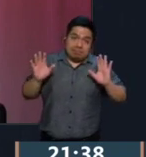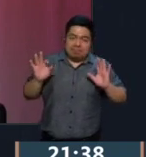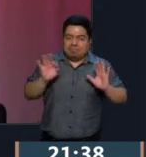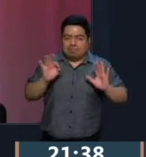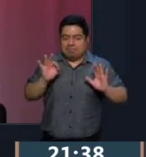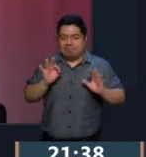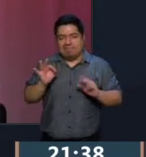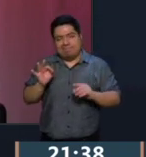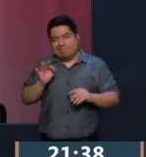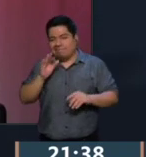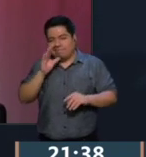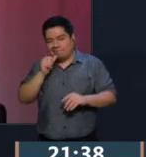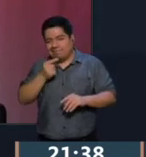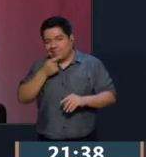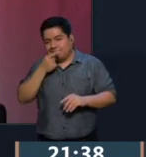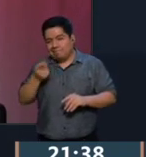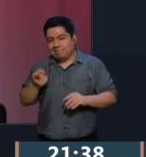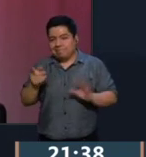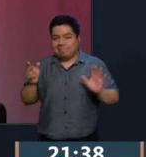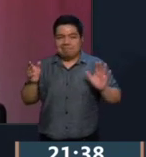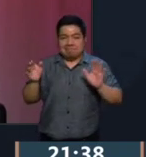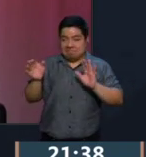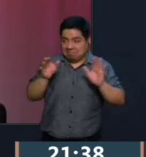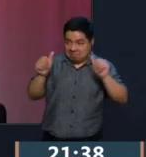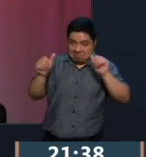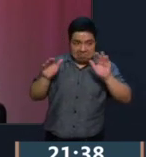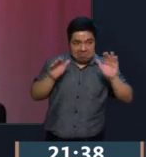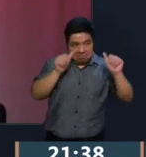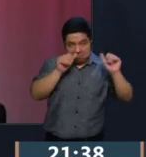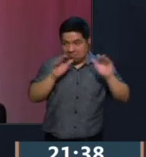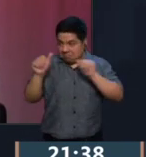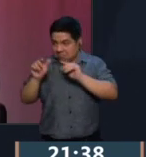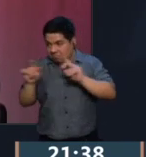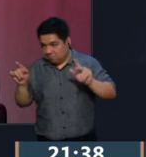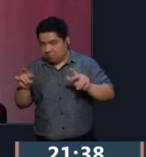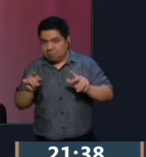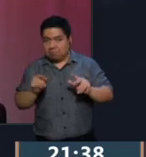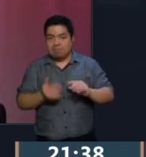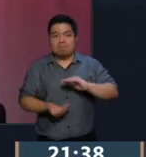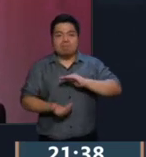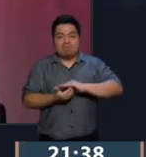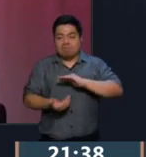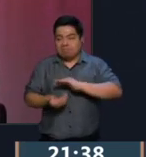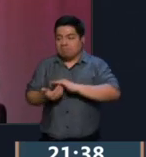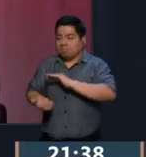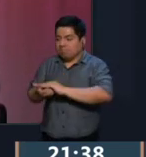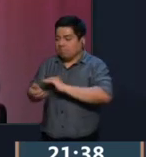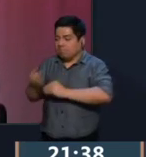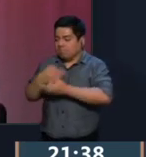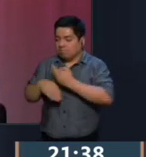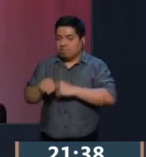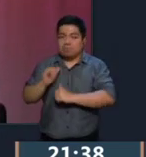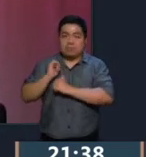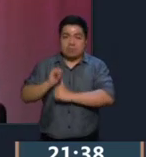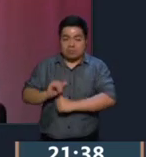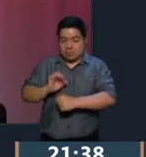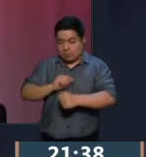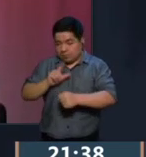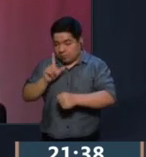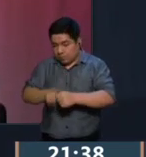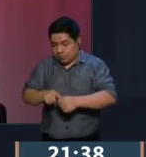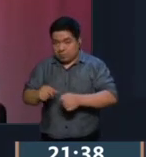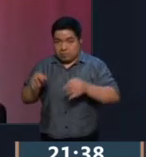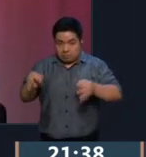contaminada. ¿Podemos coincidir en que probablemente no es la voz más autorizada para definir eso? De acuerdo. Yo creo que lo que corresponde es hacer una mesa donde todas